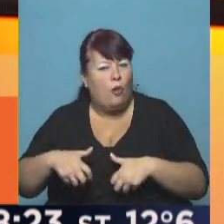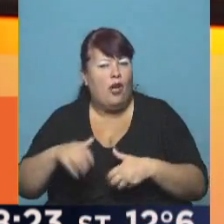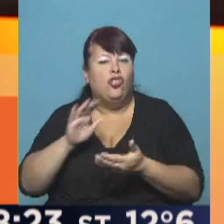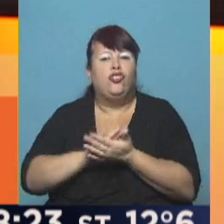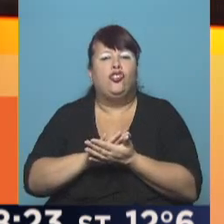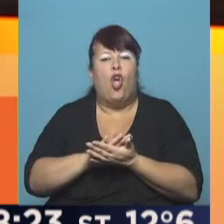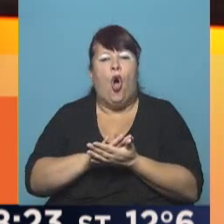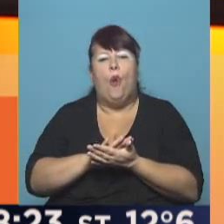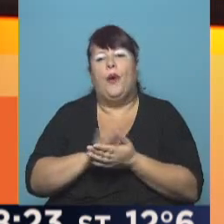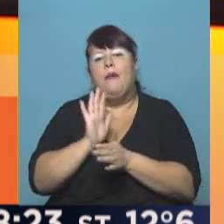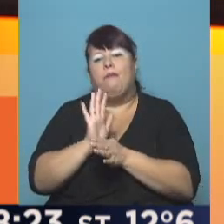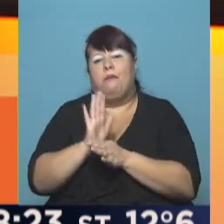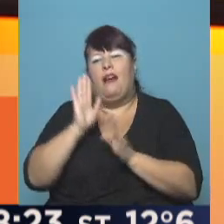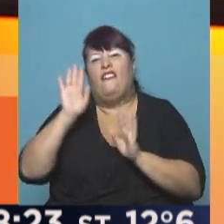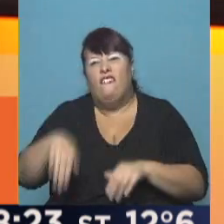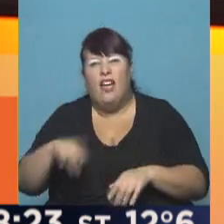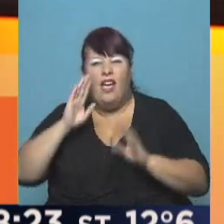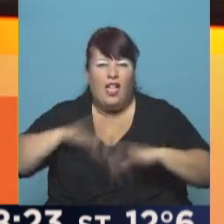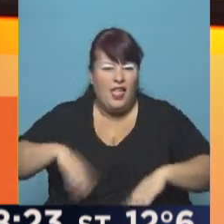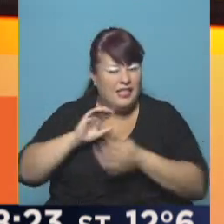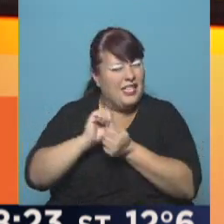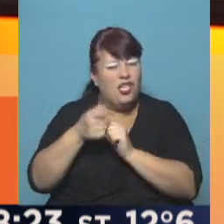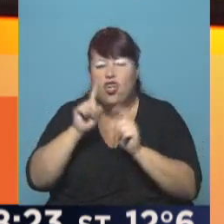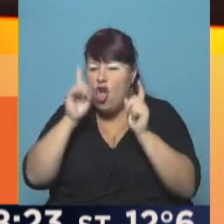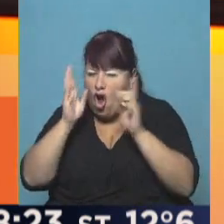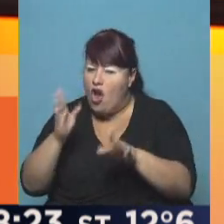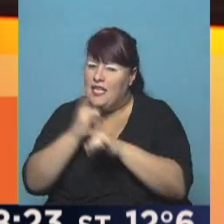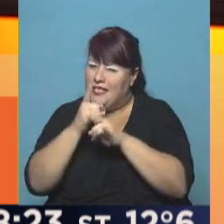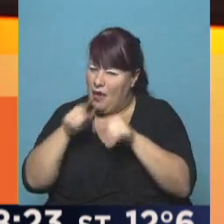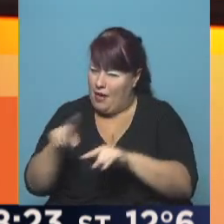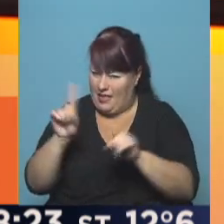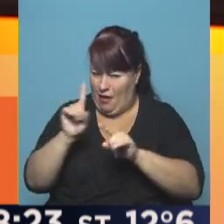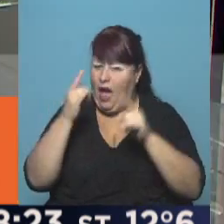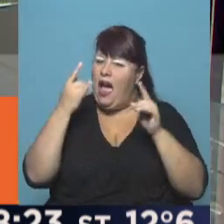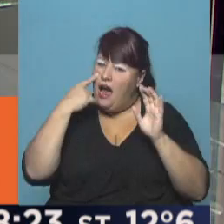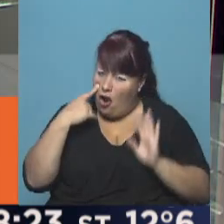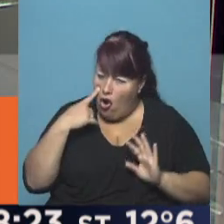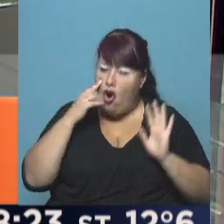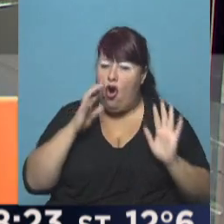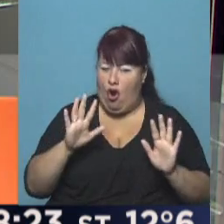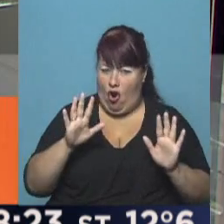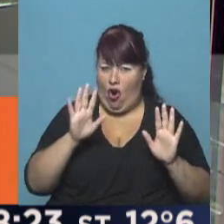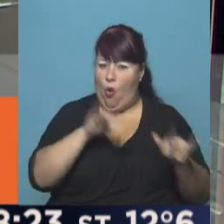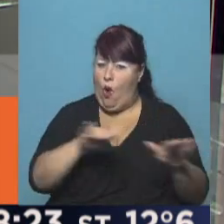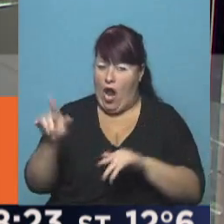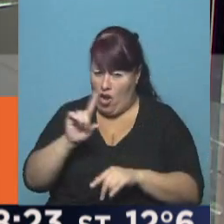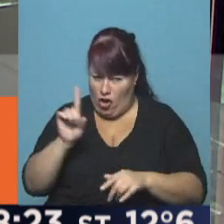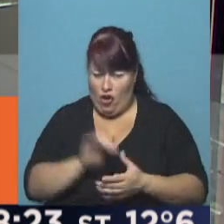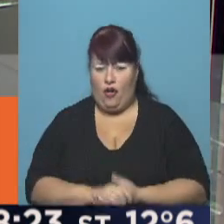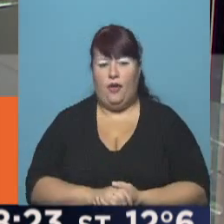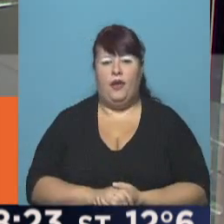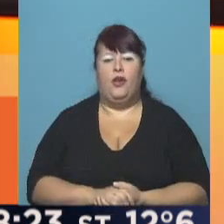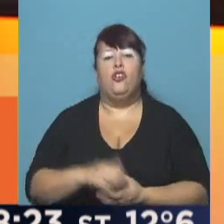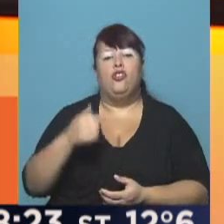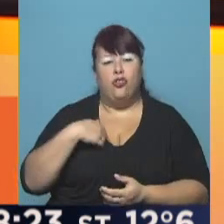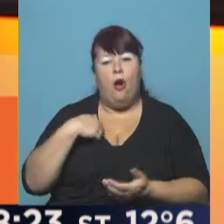el lado de lo que se llama la perversión, y no siempre estamos parados ahí. Hay que tener mucho cuidado con esto.